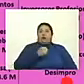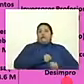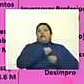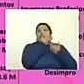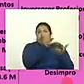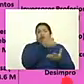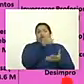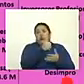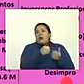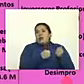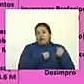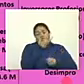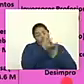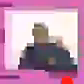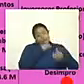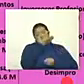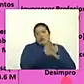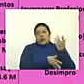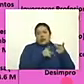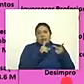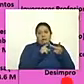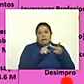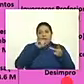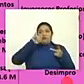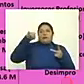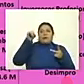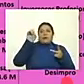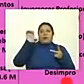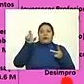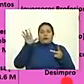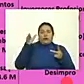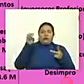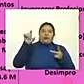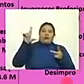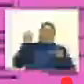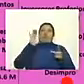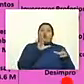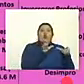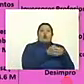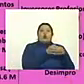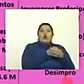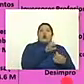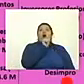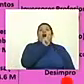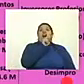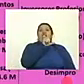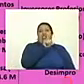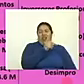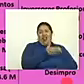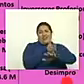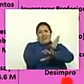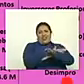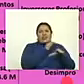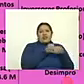además, y el señor José Elías Melo del Grupo Aval, Corficolombiana en ese